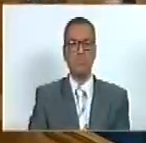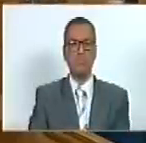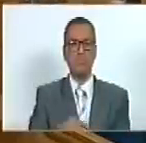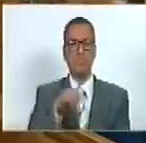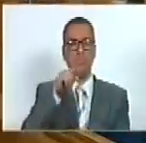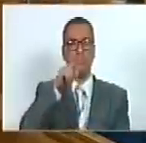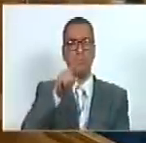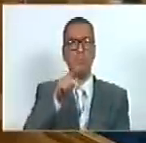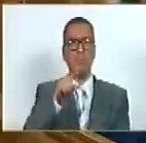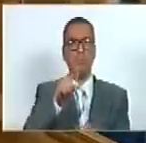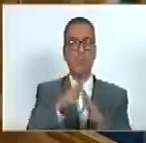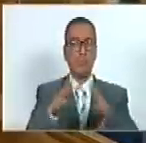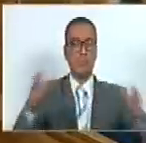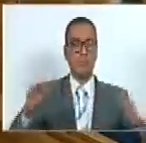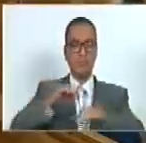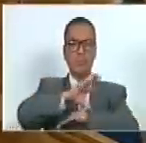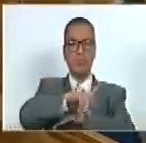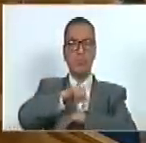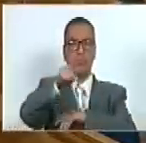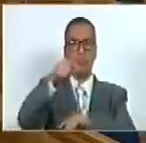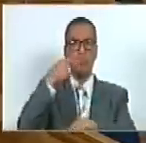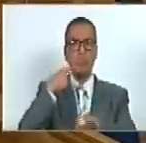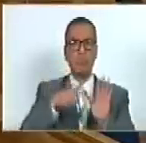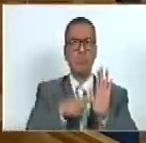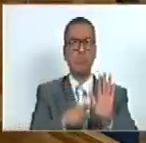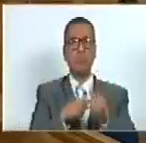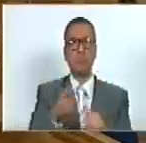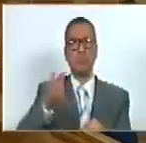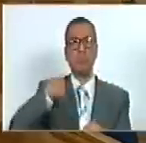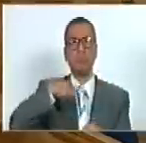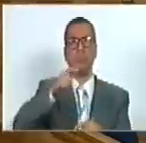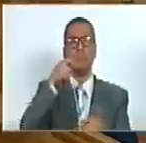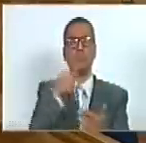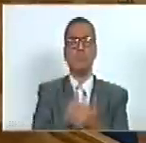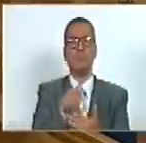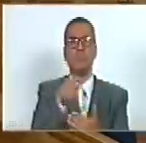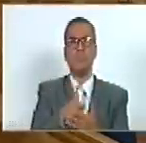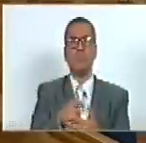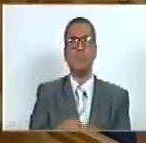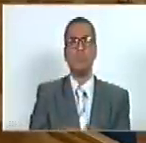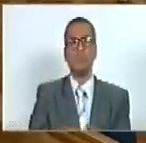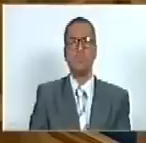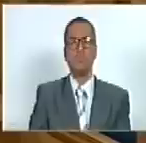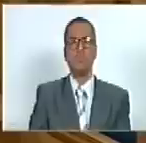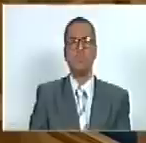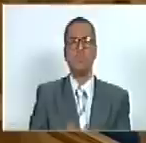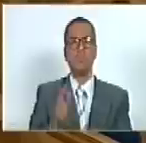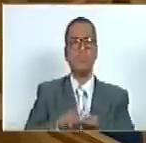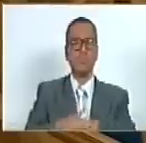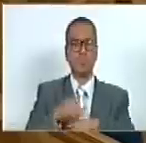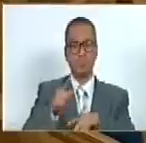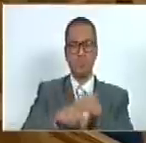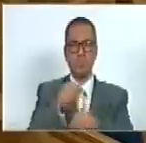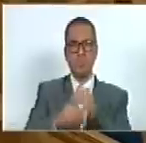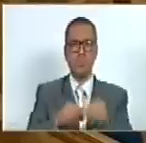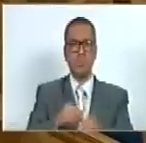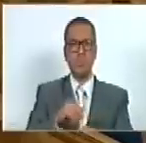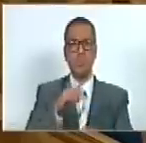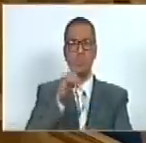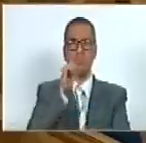este mega ladrón que está aquí, tiene que pagar por sus delitos.